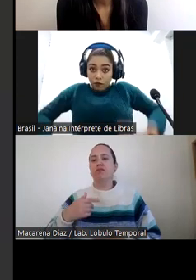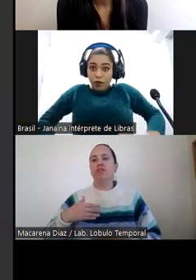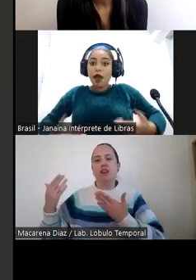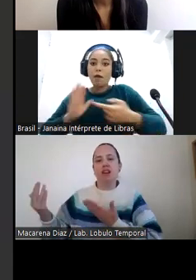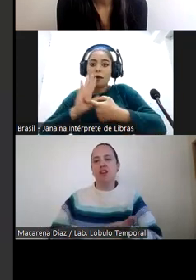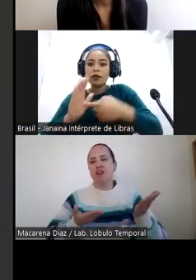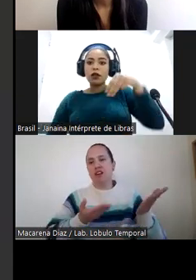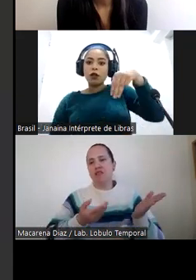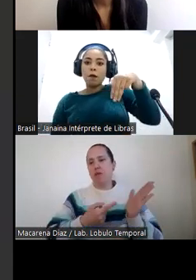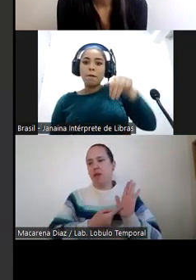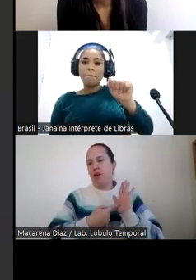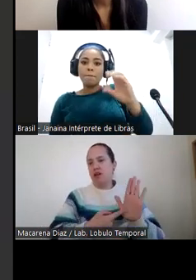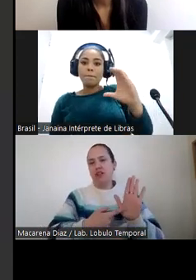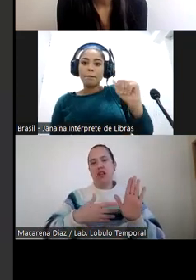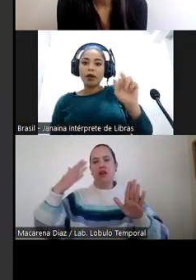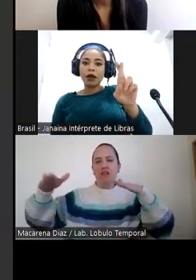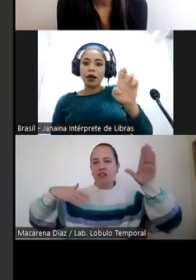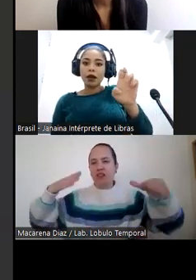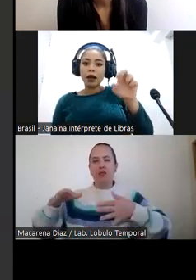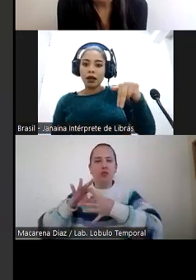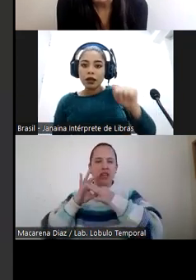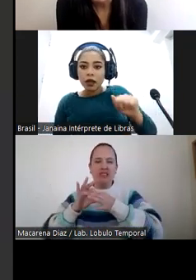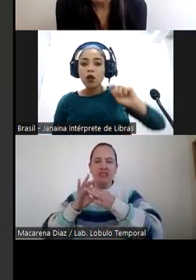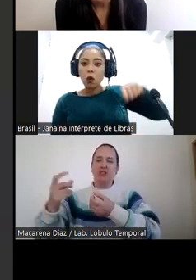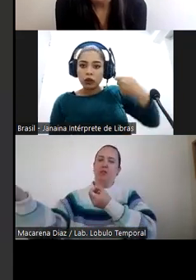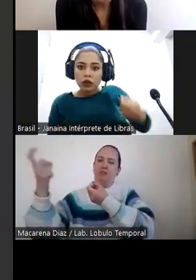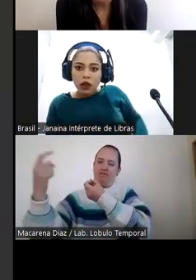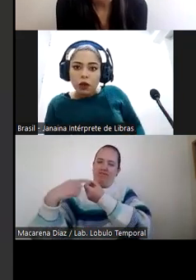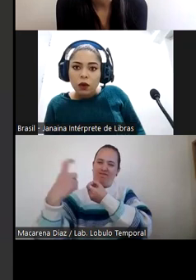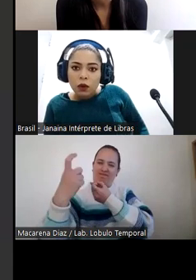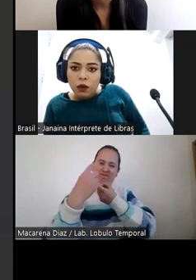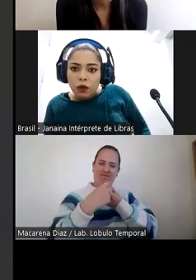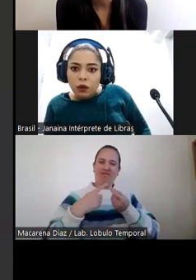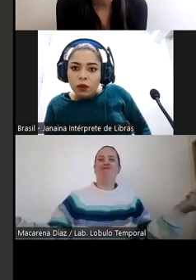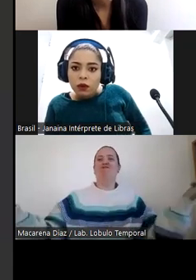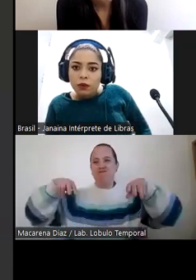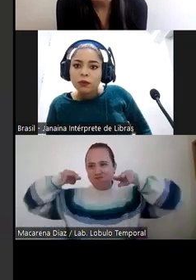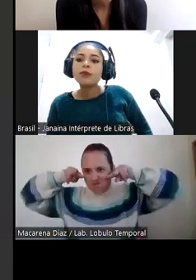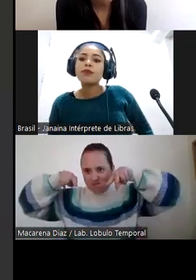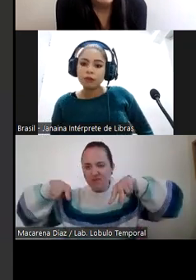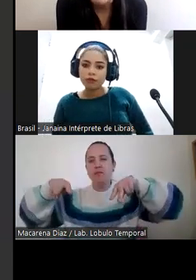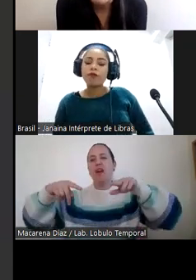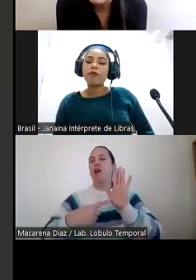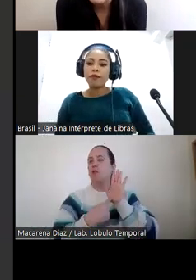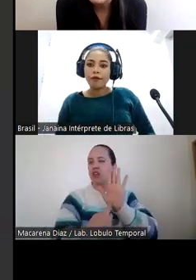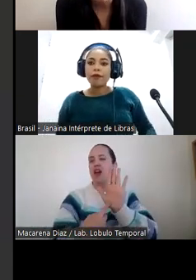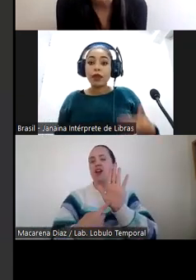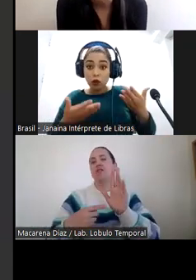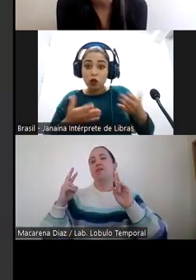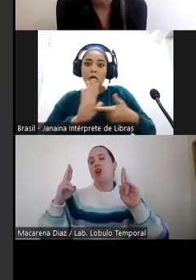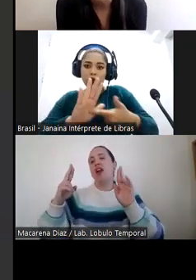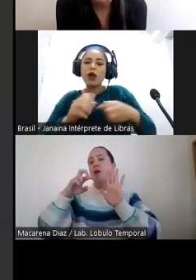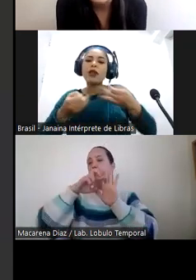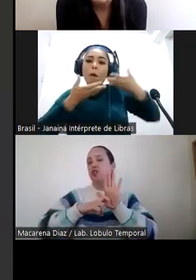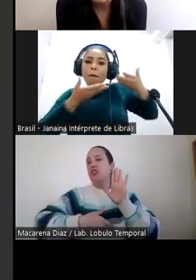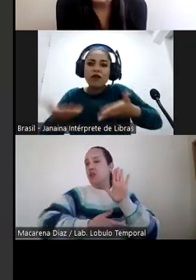Macarena, ¿sí? Esta es mi seña. Es mi nombre en señas y les doy la más cordial bienvenida a todos